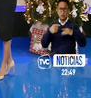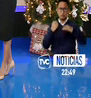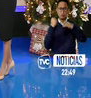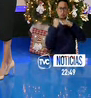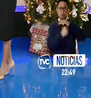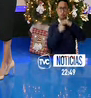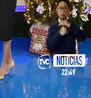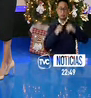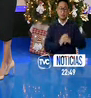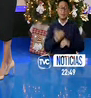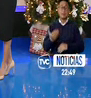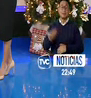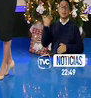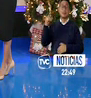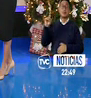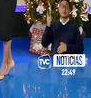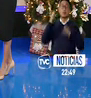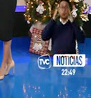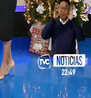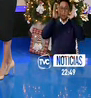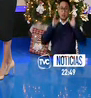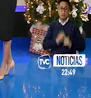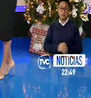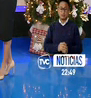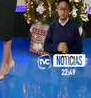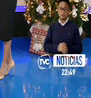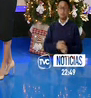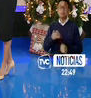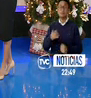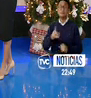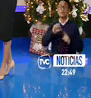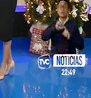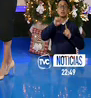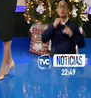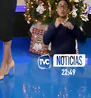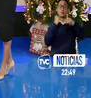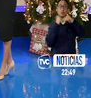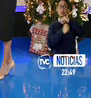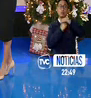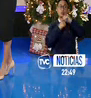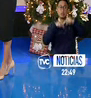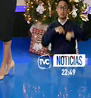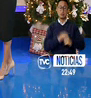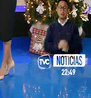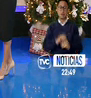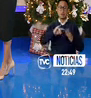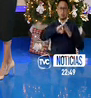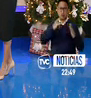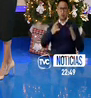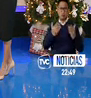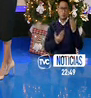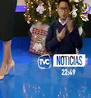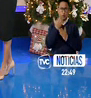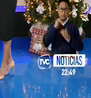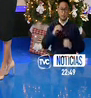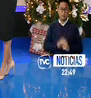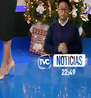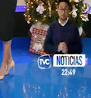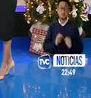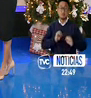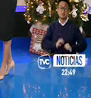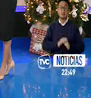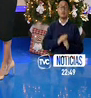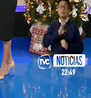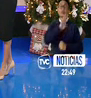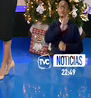de Quito desde el pasado 1 de diciembre. Este sistema de transporte cuenta con una avanzada tecnología y se prevé que más